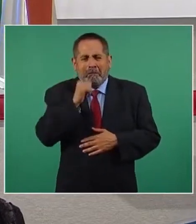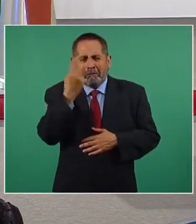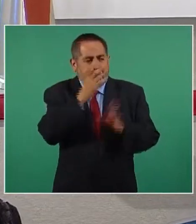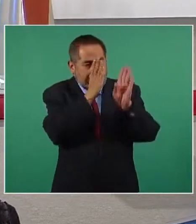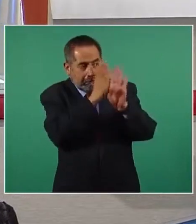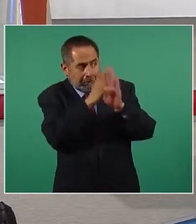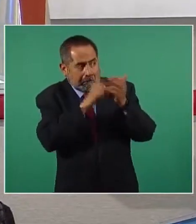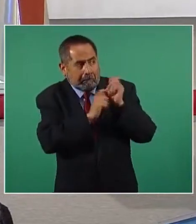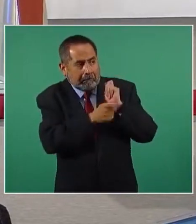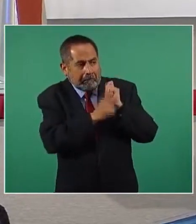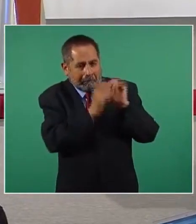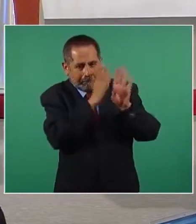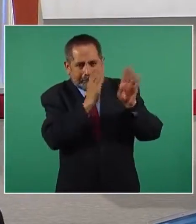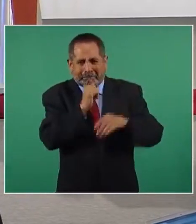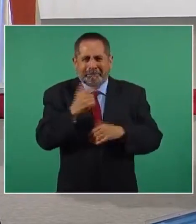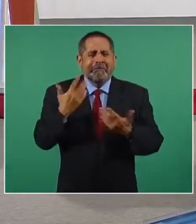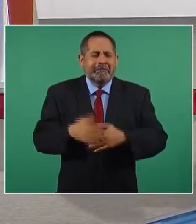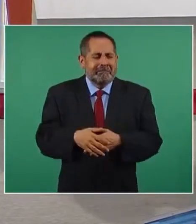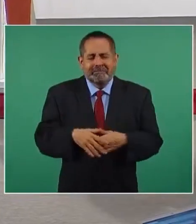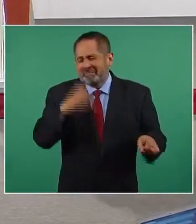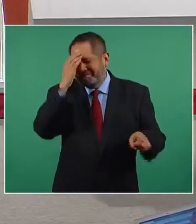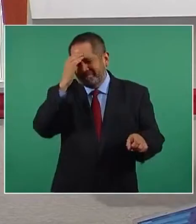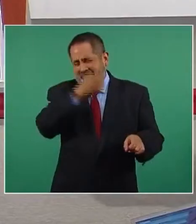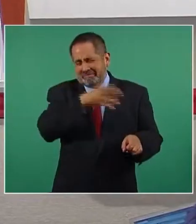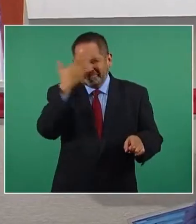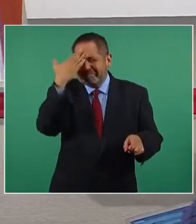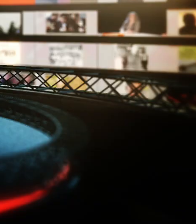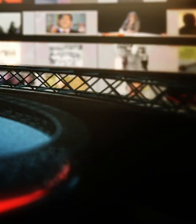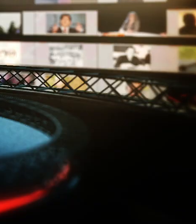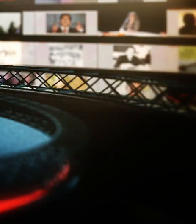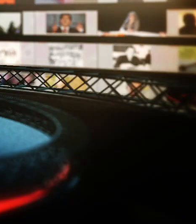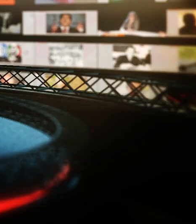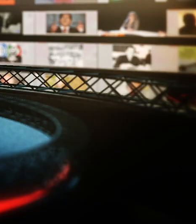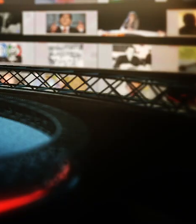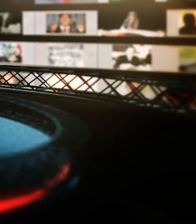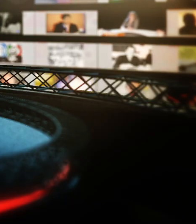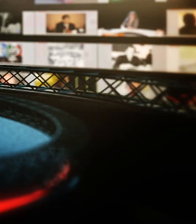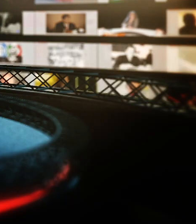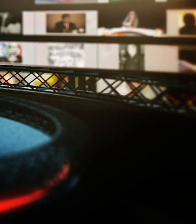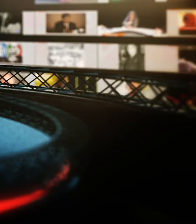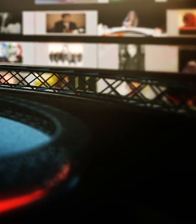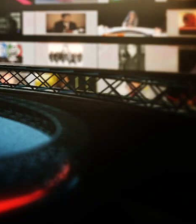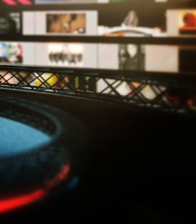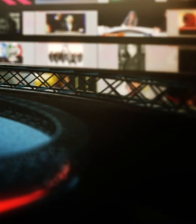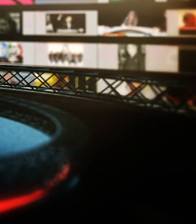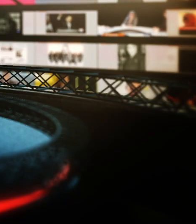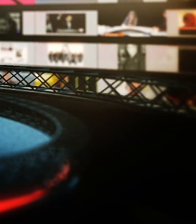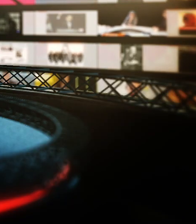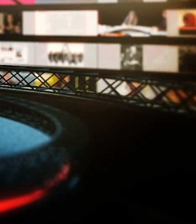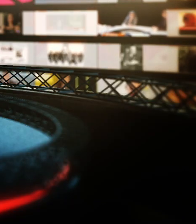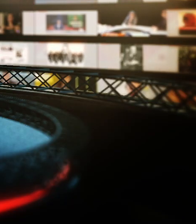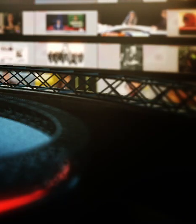veras, si son predecibles. Andrés Manuel señaló que si presentan pruebas, se iniciará